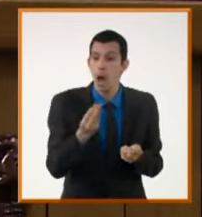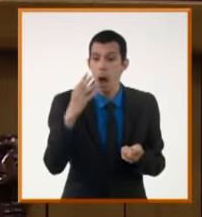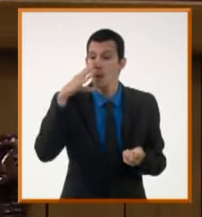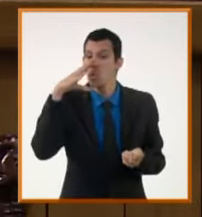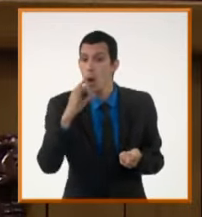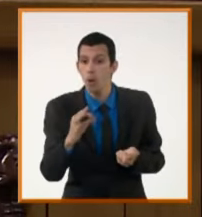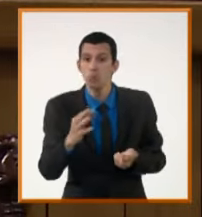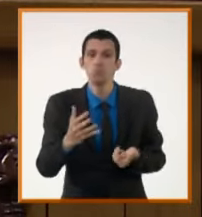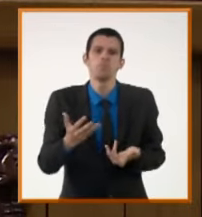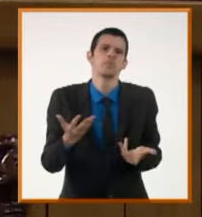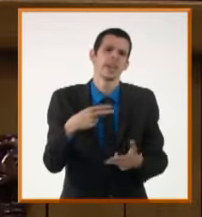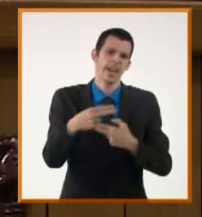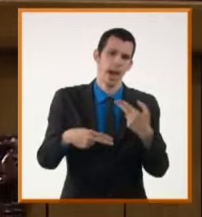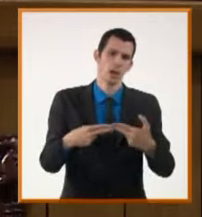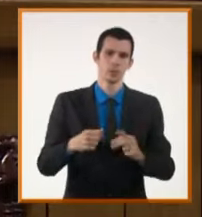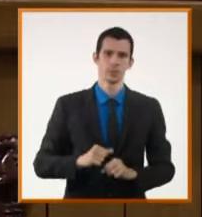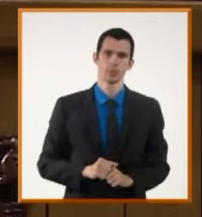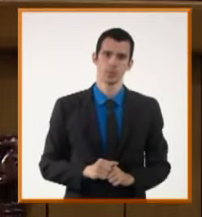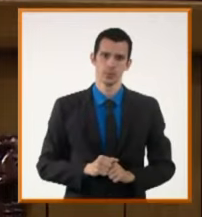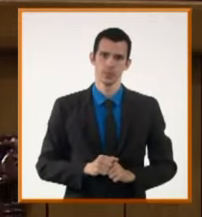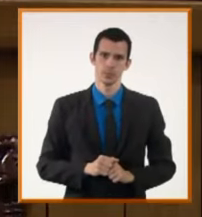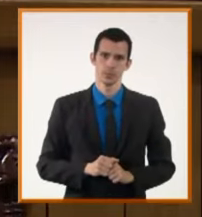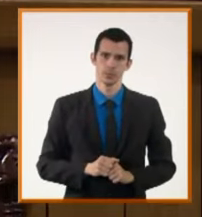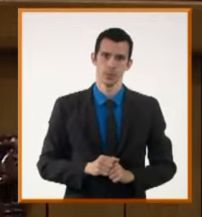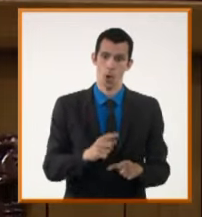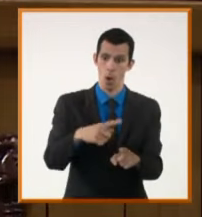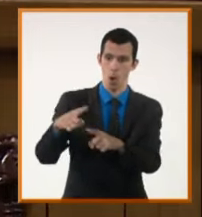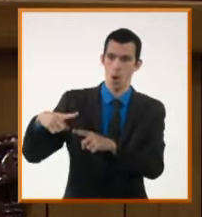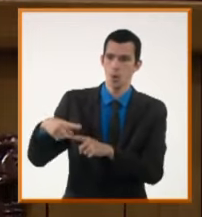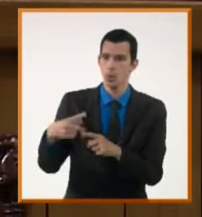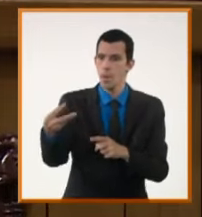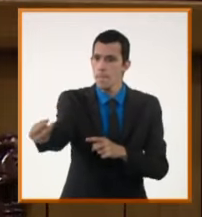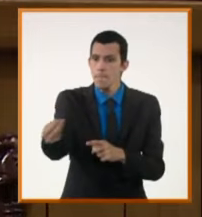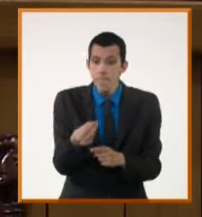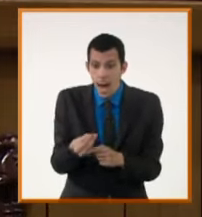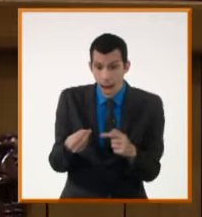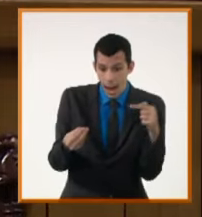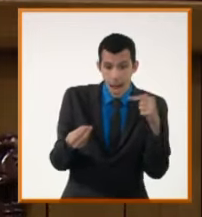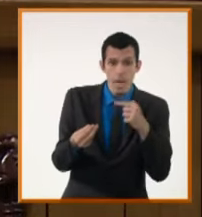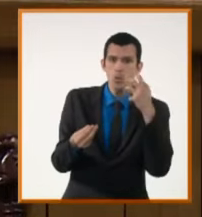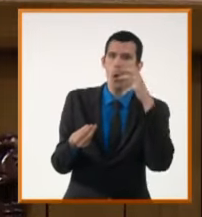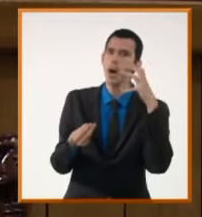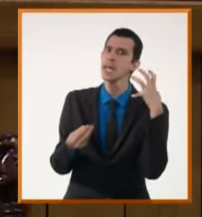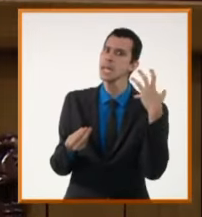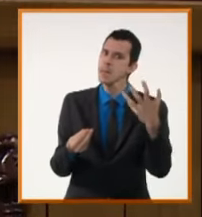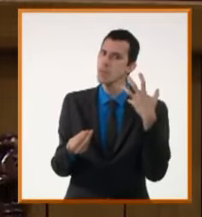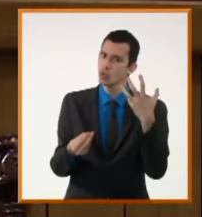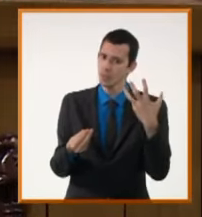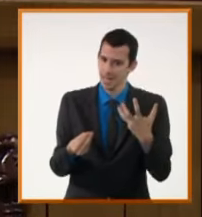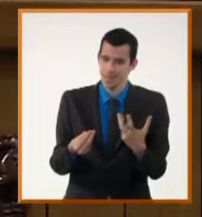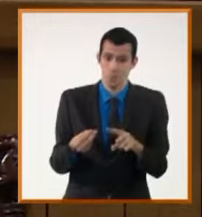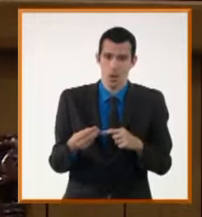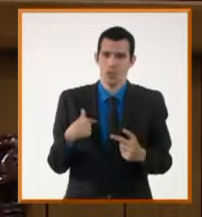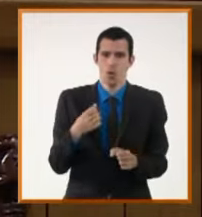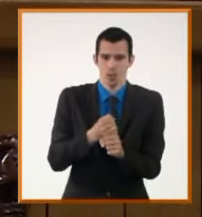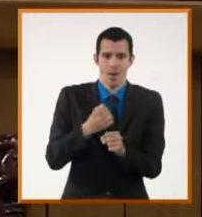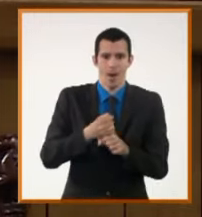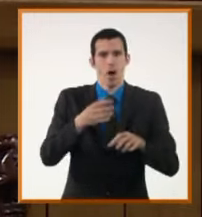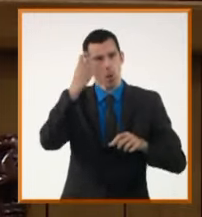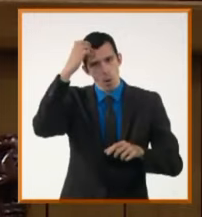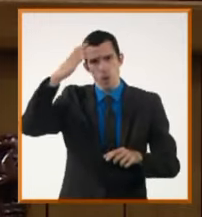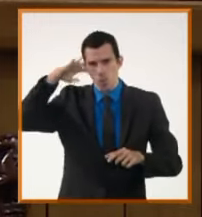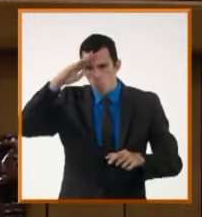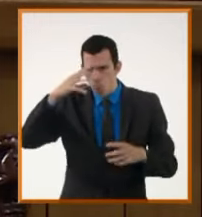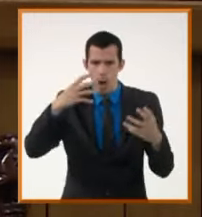país? Ahora, tenemos que empezar por una mirada en lo autocrítico. Cuando una MIPYME o cualquier forma de